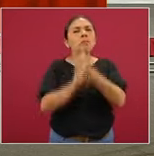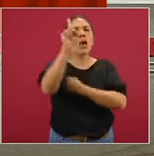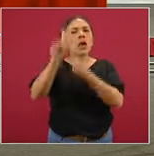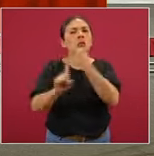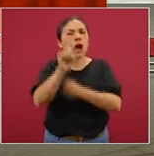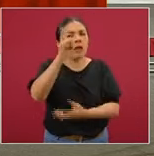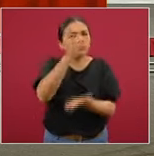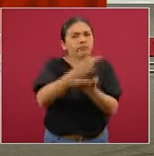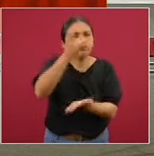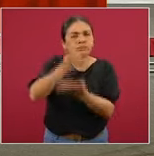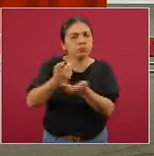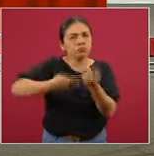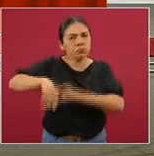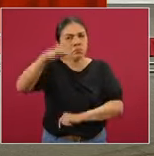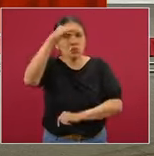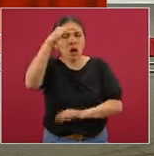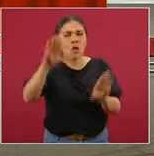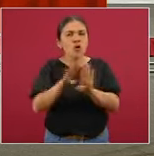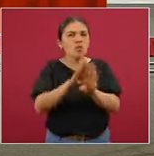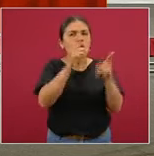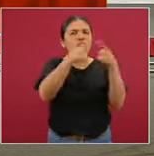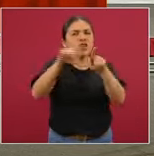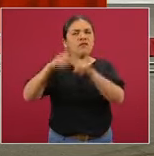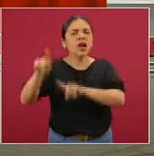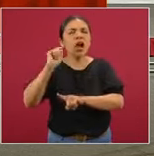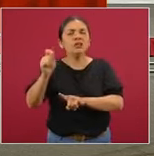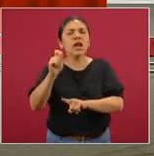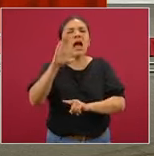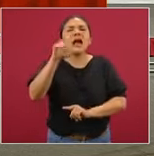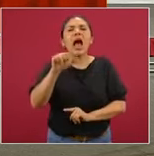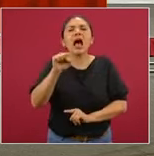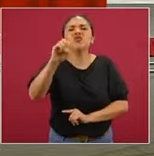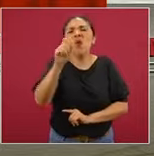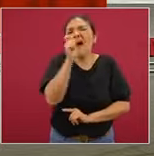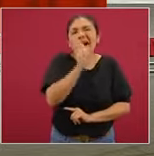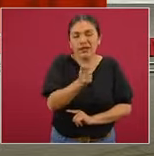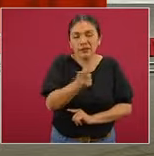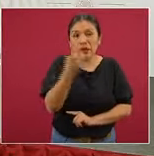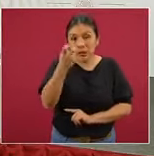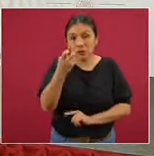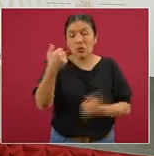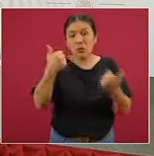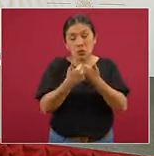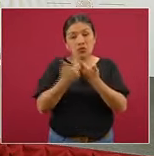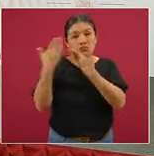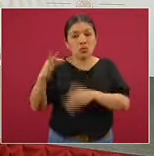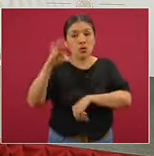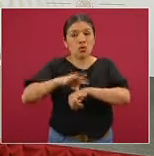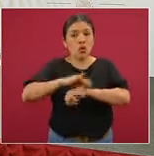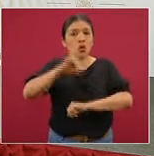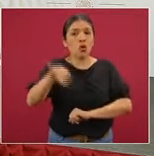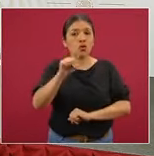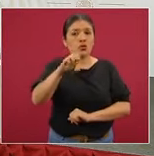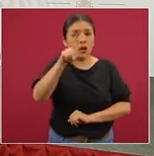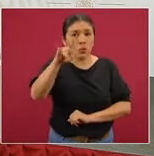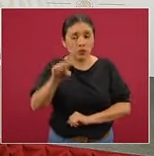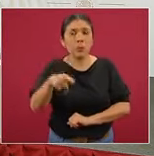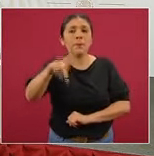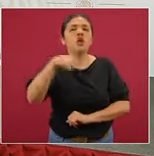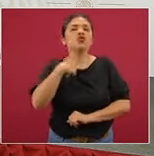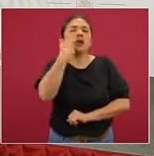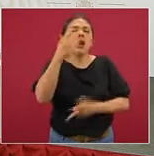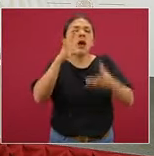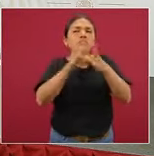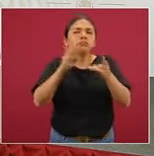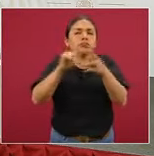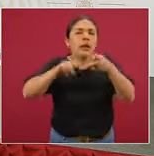identificados considerando las distintas definiciones de caso. Esto lo presentará todo el doctor José Luis Alomía, pero quisiera dar una introducción